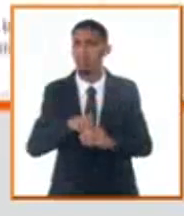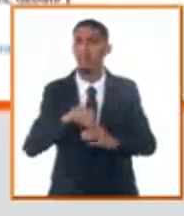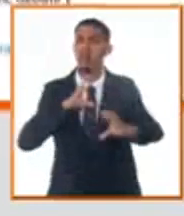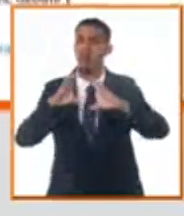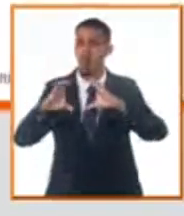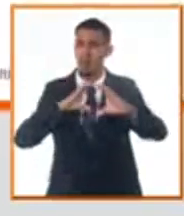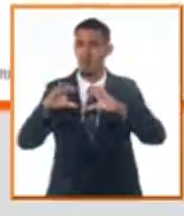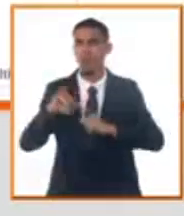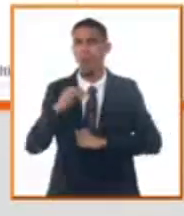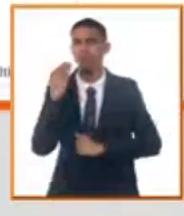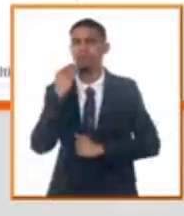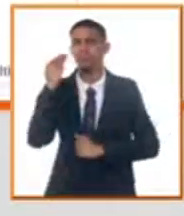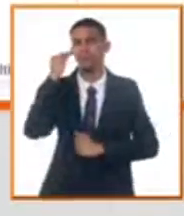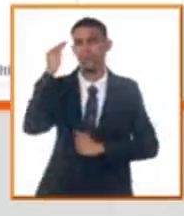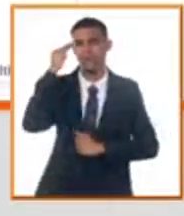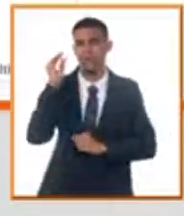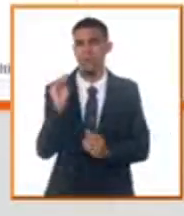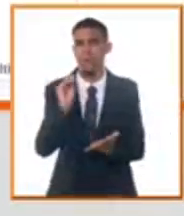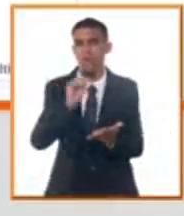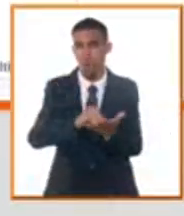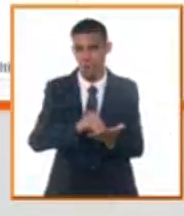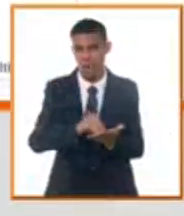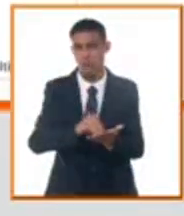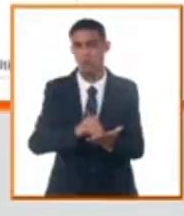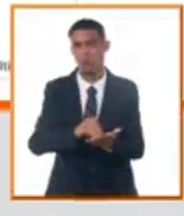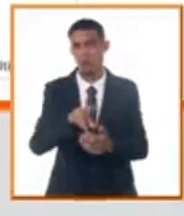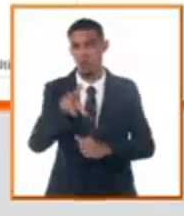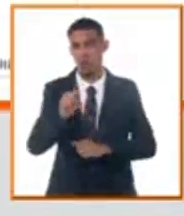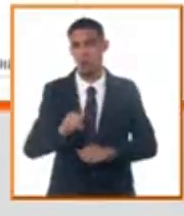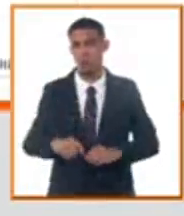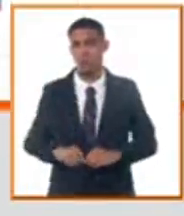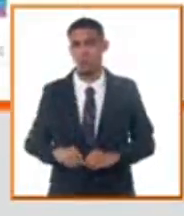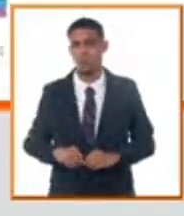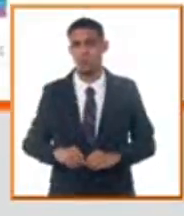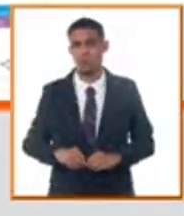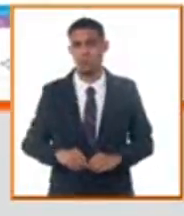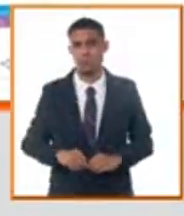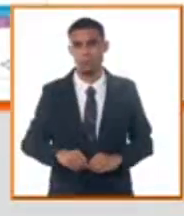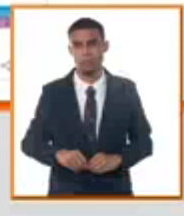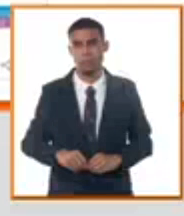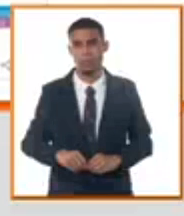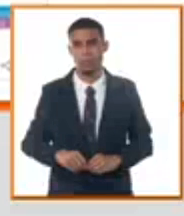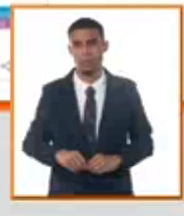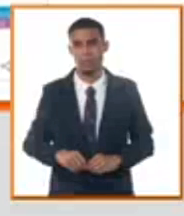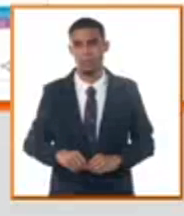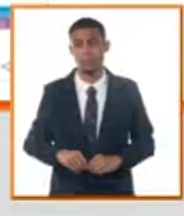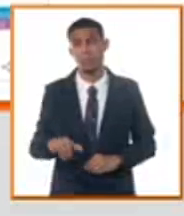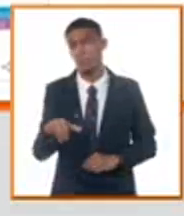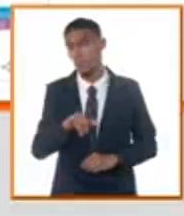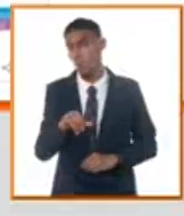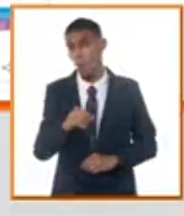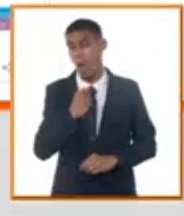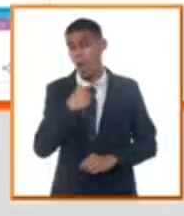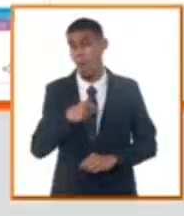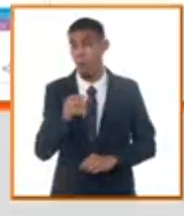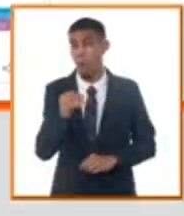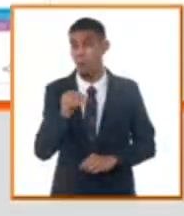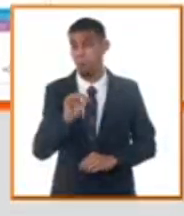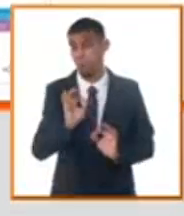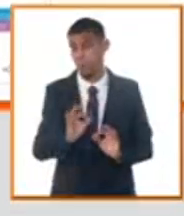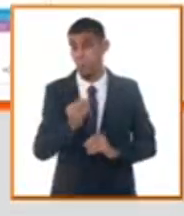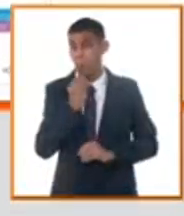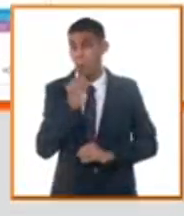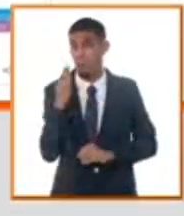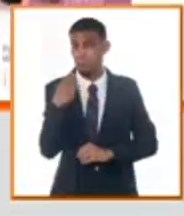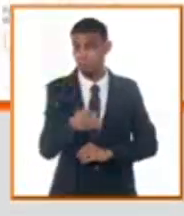y la capacitación y habilitación de nuestra personal de fuerza de venta, porque igual usted puede llegar a un establecimiento y el